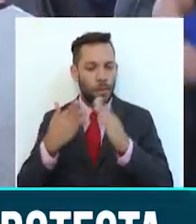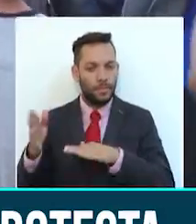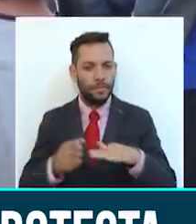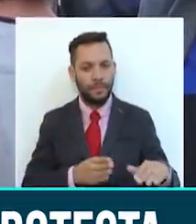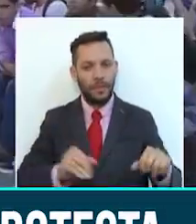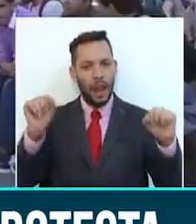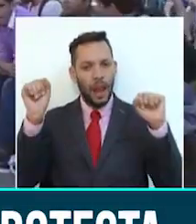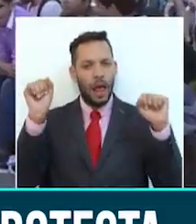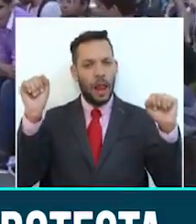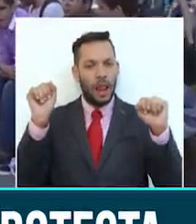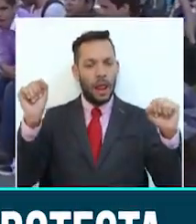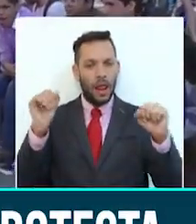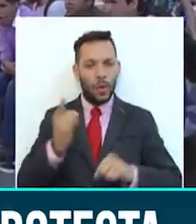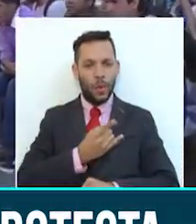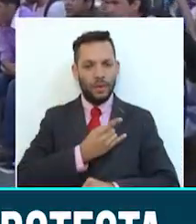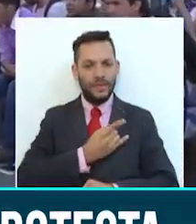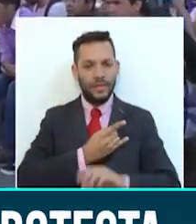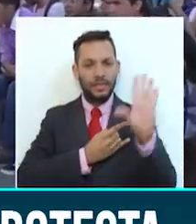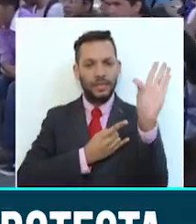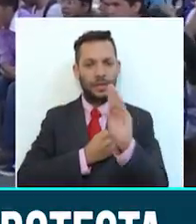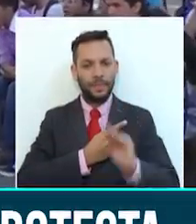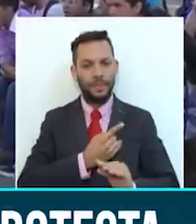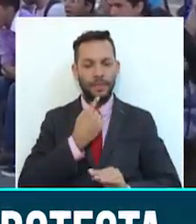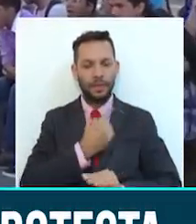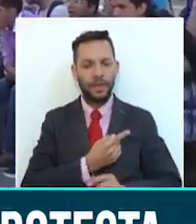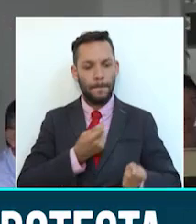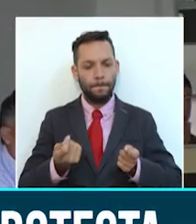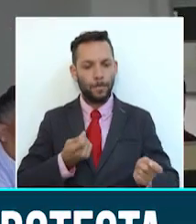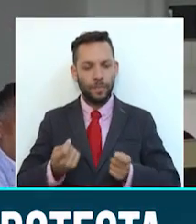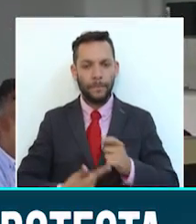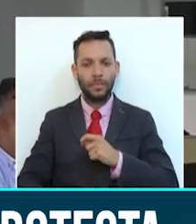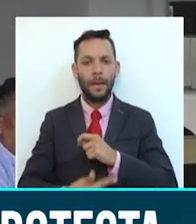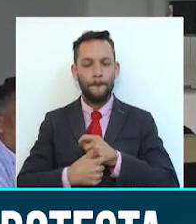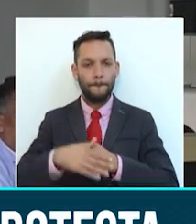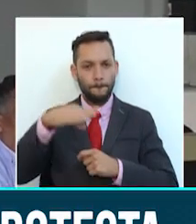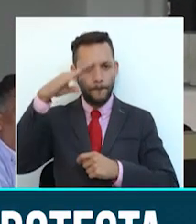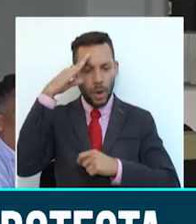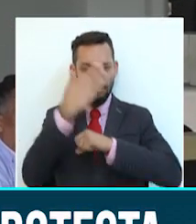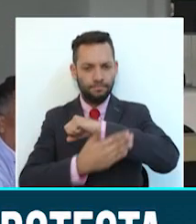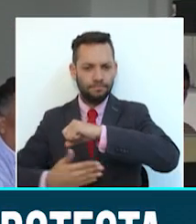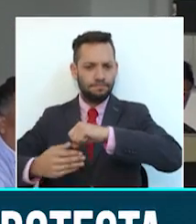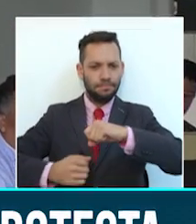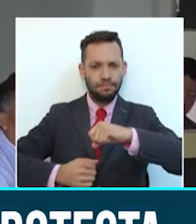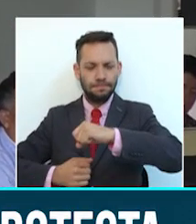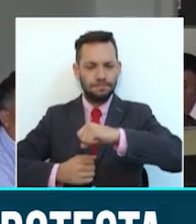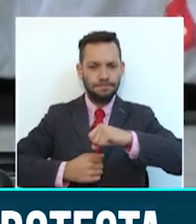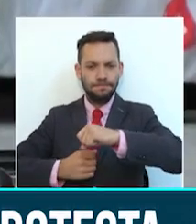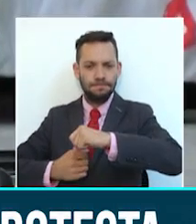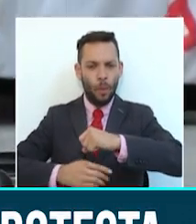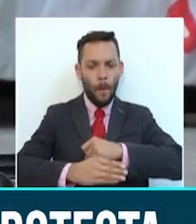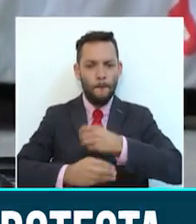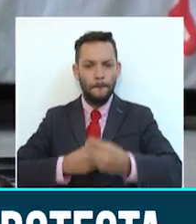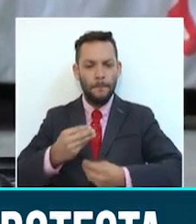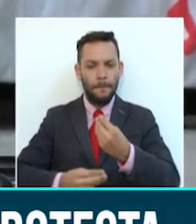movimiento estudiantil en la Universidad del Quindío denunciaron los presuntos abusos que habría cometido el Escuadrón Móvil Antidisturbios durante